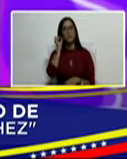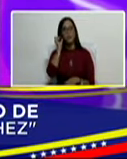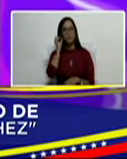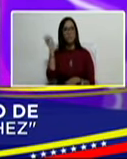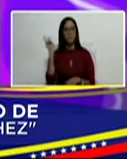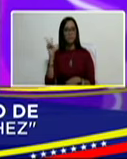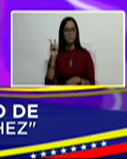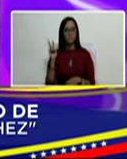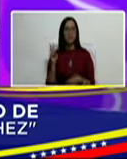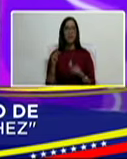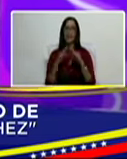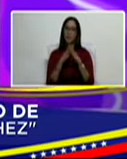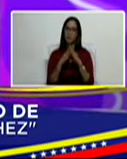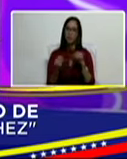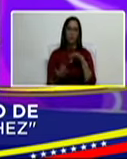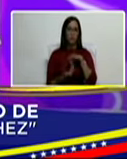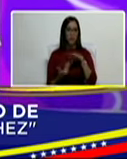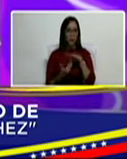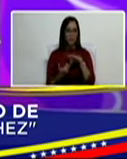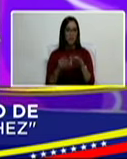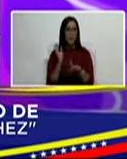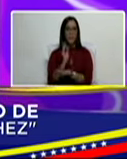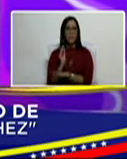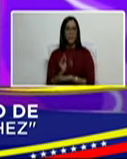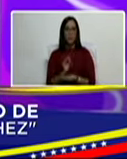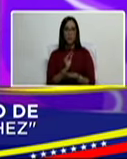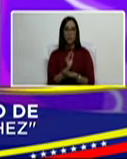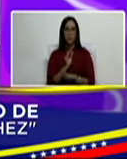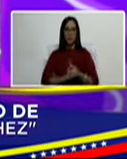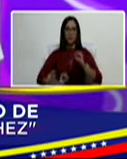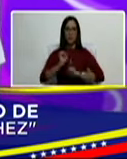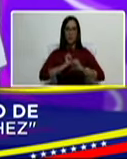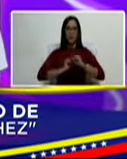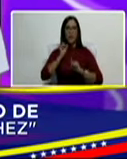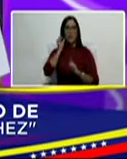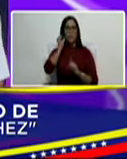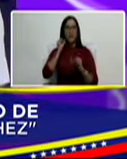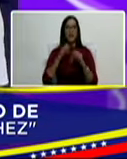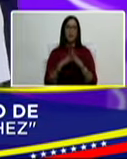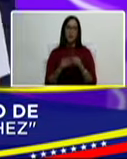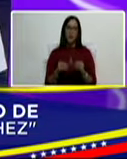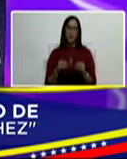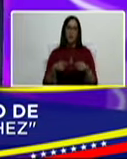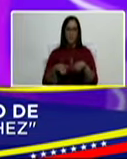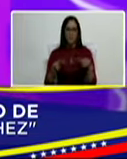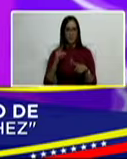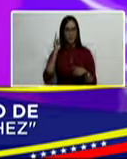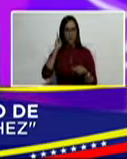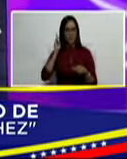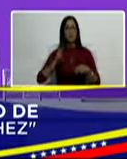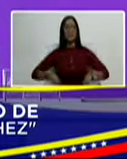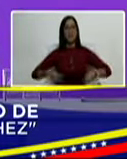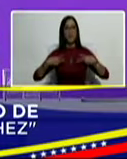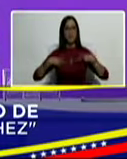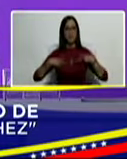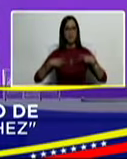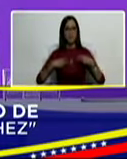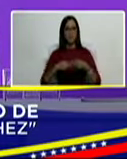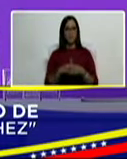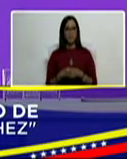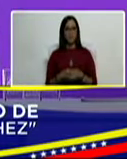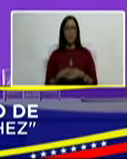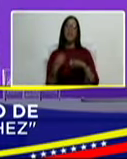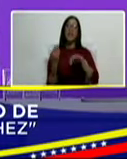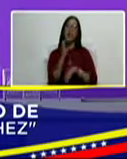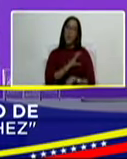en todos sus vértices para proteger y defender a la mujer en todas las etapas de la vida, presidente. Es correcto, los comités de base